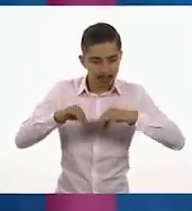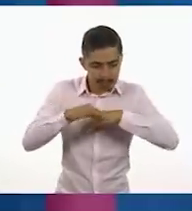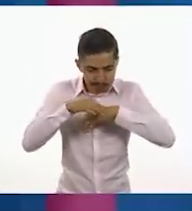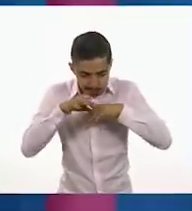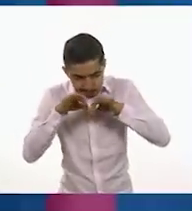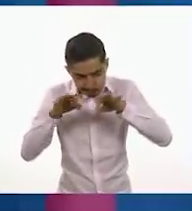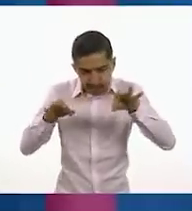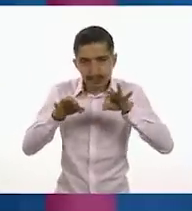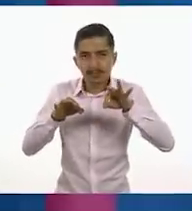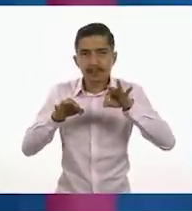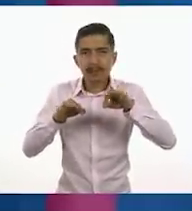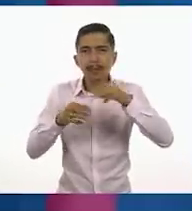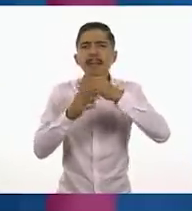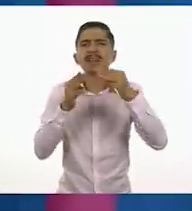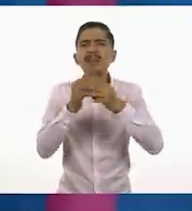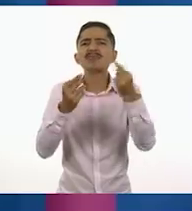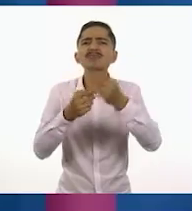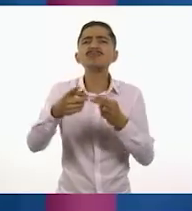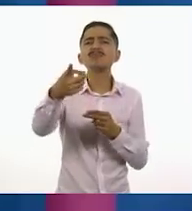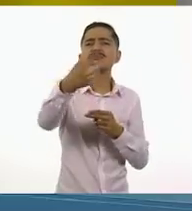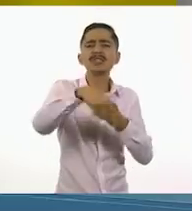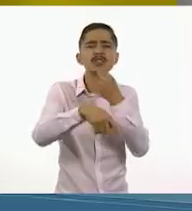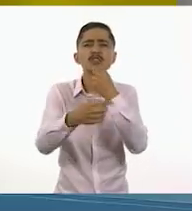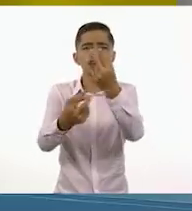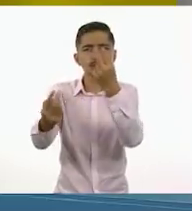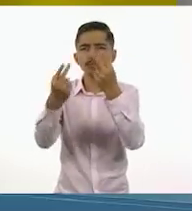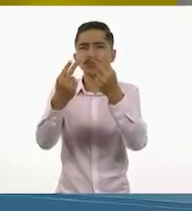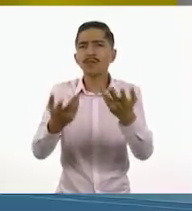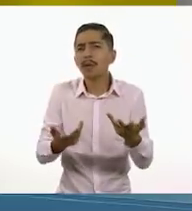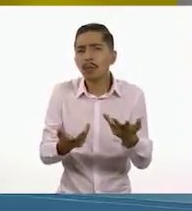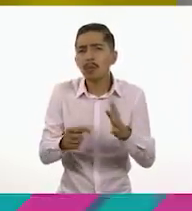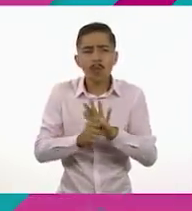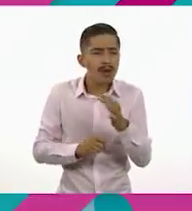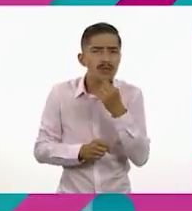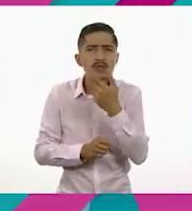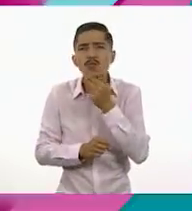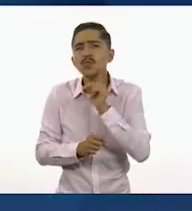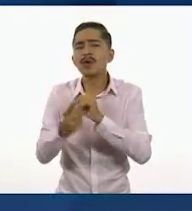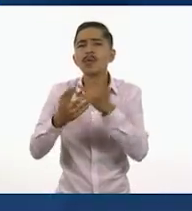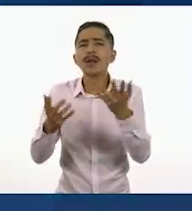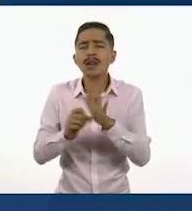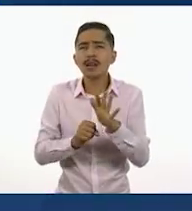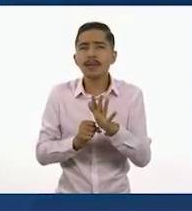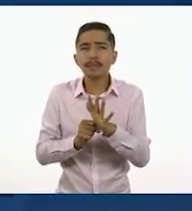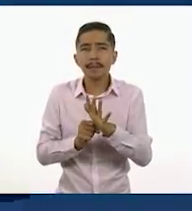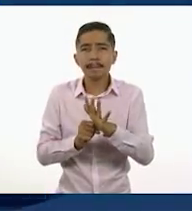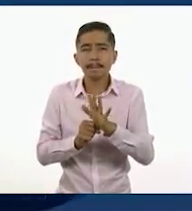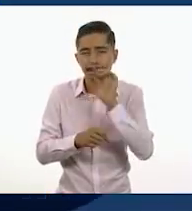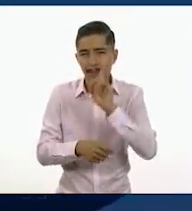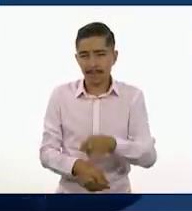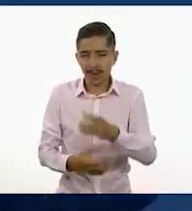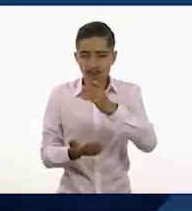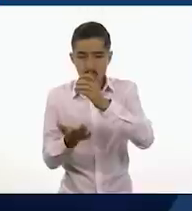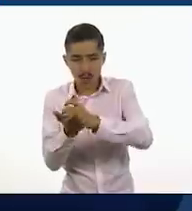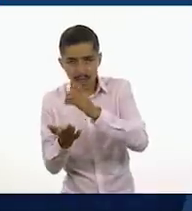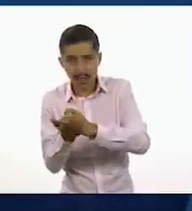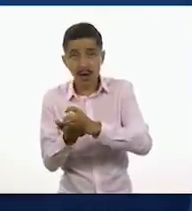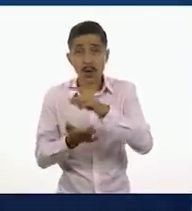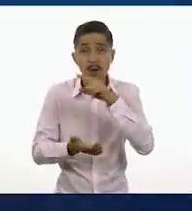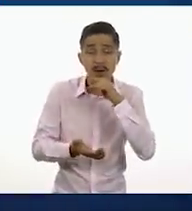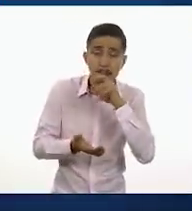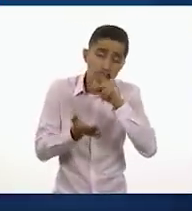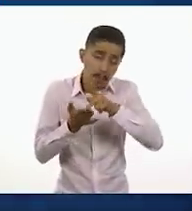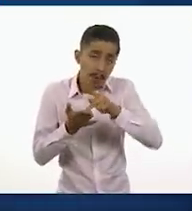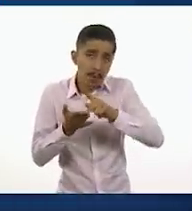van a necesitar los niños y niñas que nos acompañan? Pues hoy van a usar principalmente su cuaderno, un lápiz o pluma,